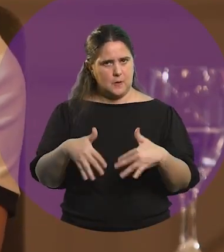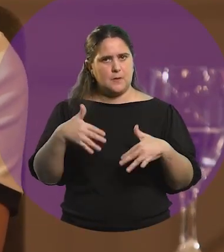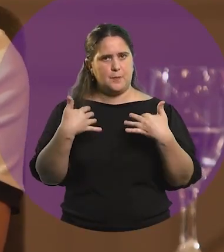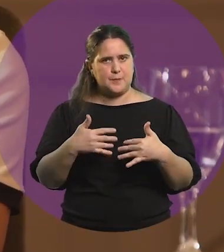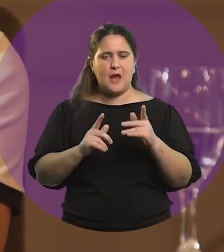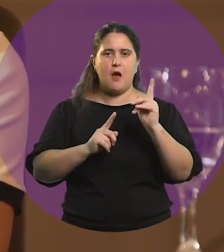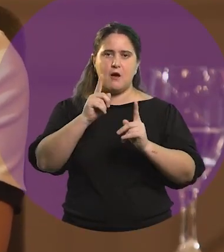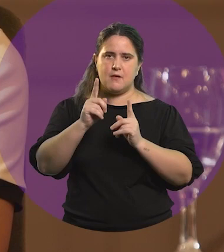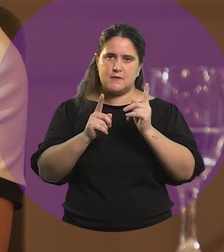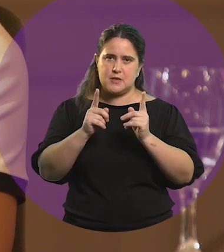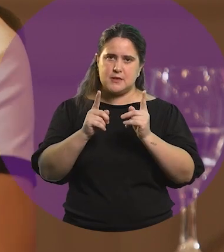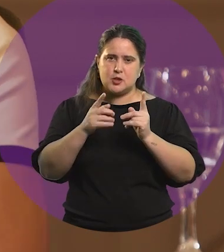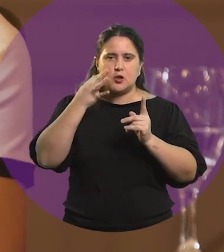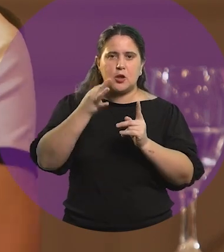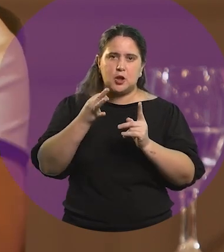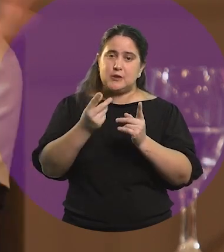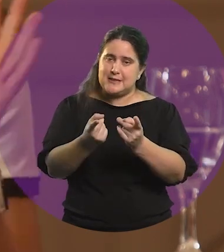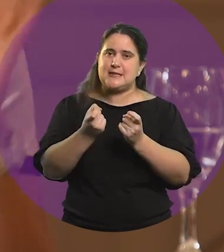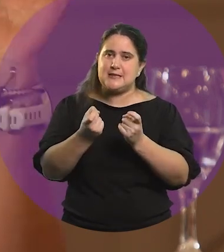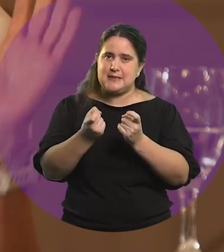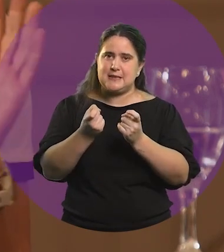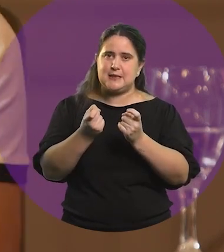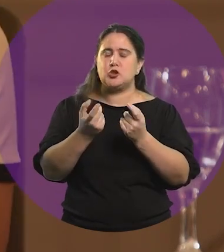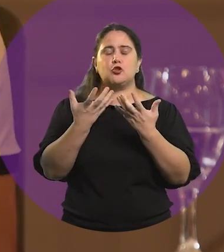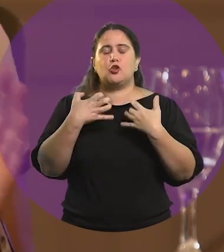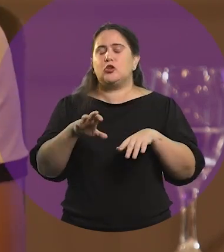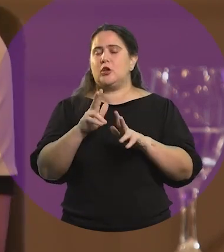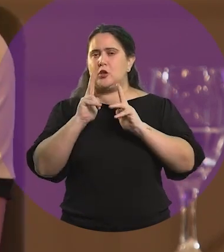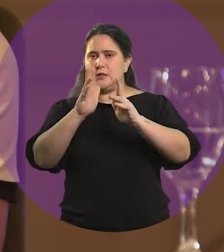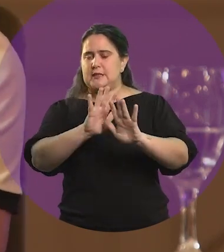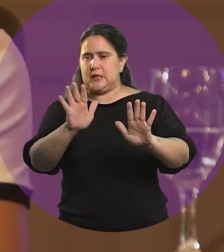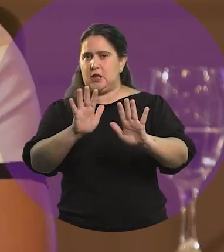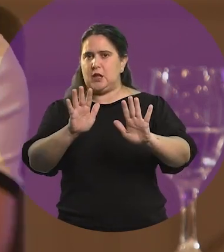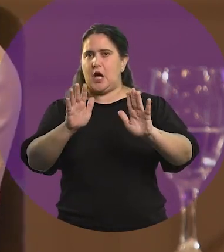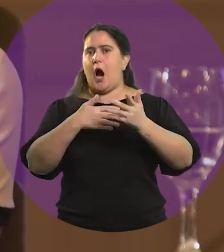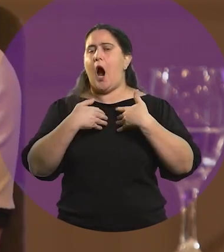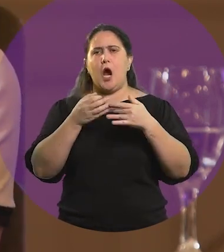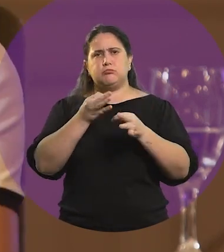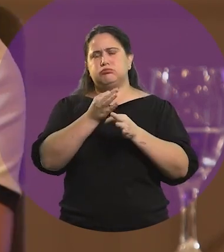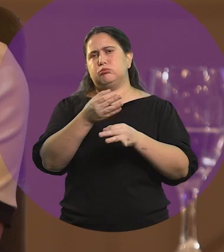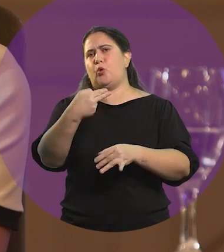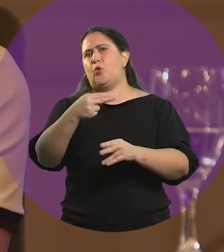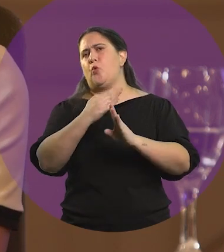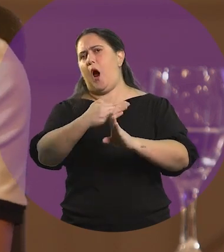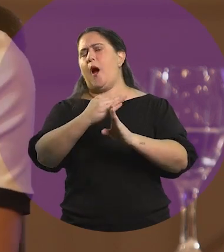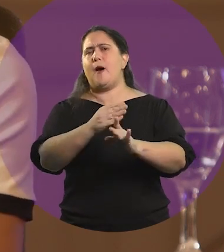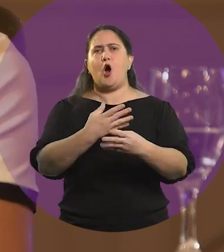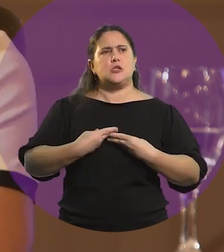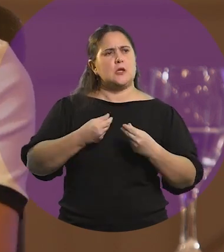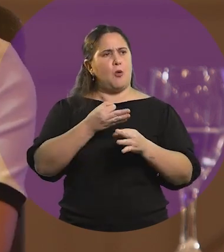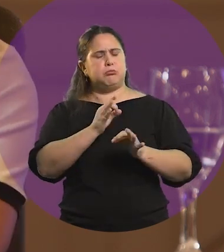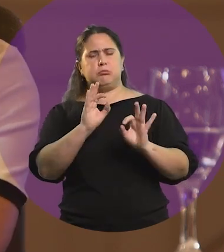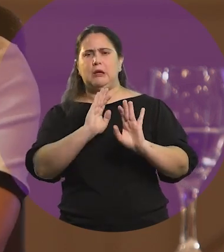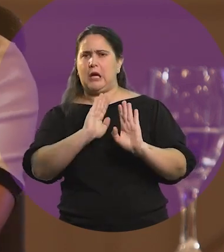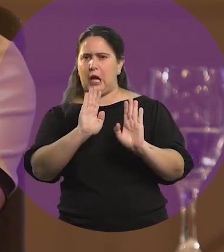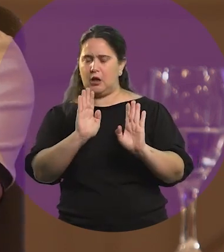veces creo que son necesarias. No, para nada me quiero parar en una postura de no hagamos más capacitaciones o sensibilizaciones porque